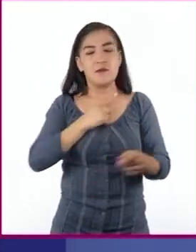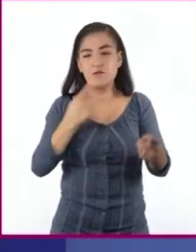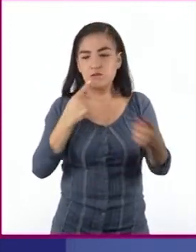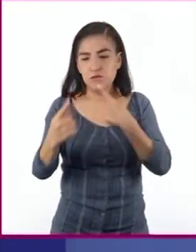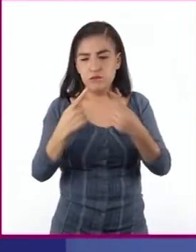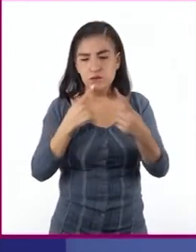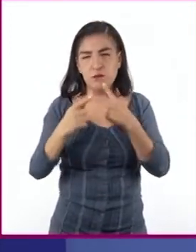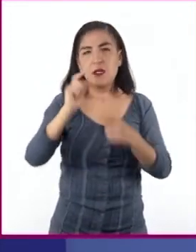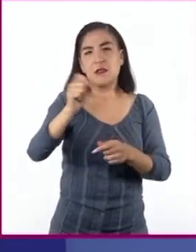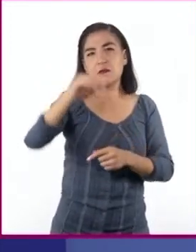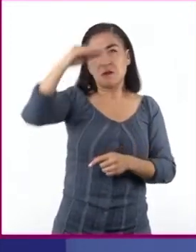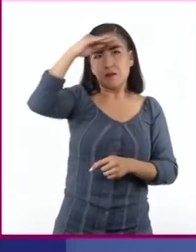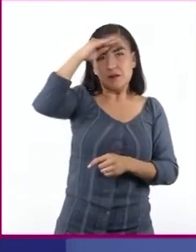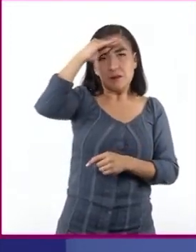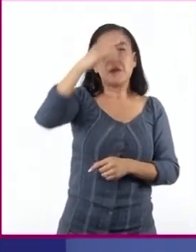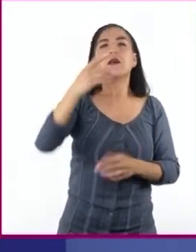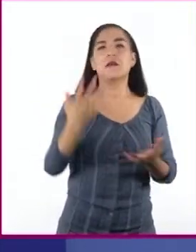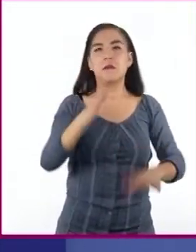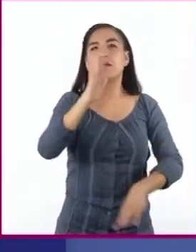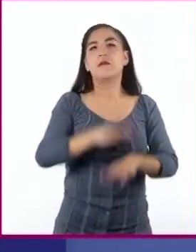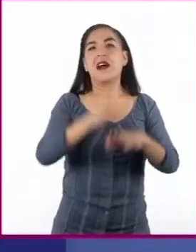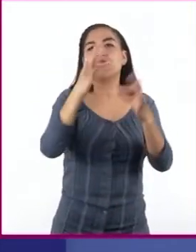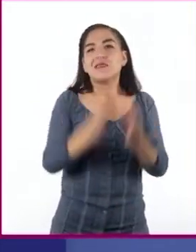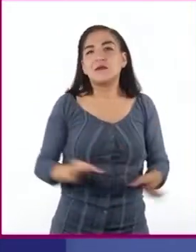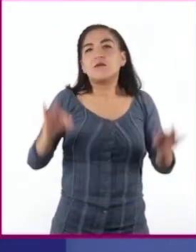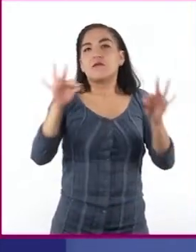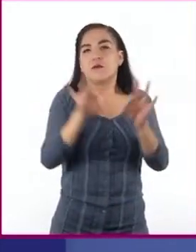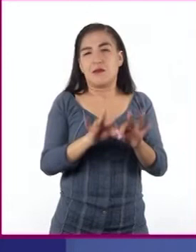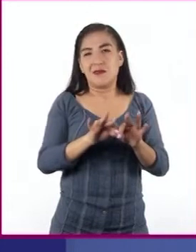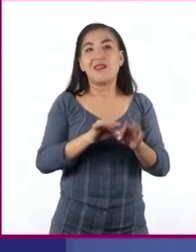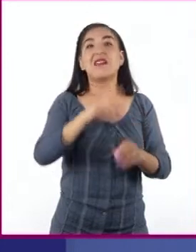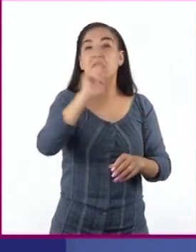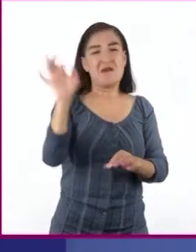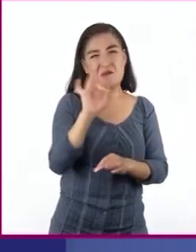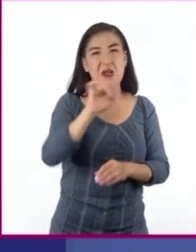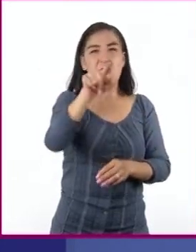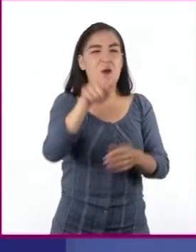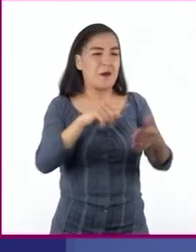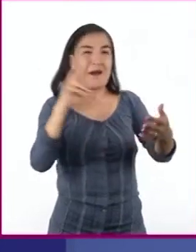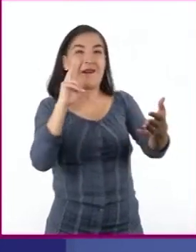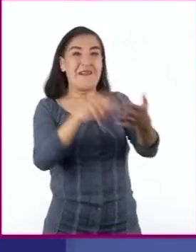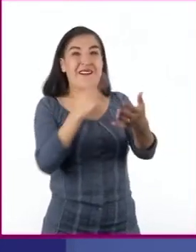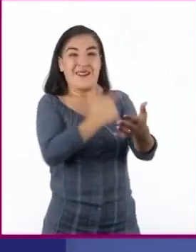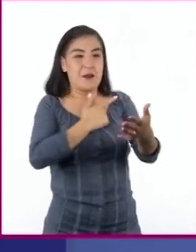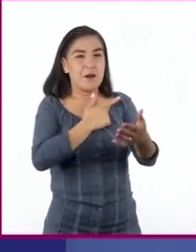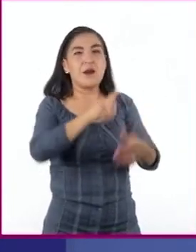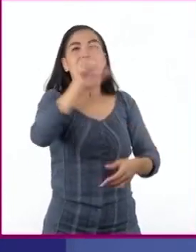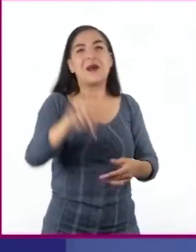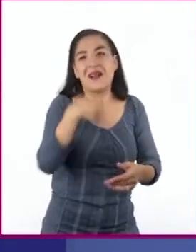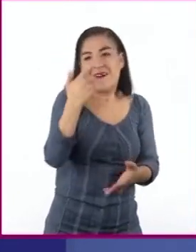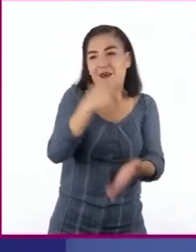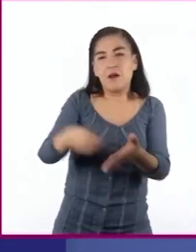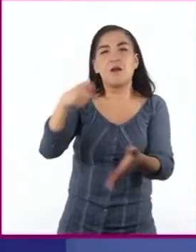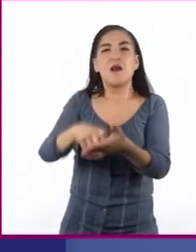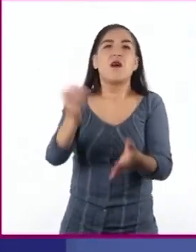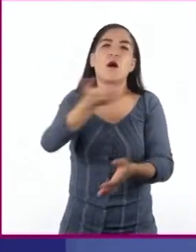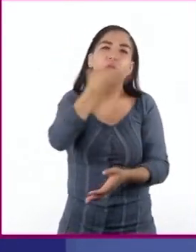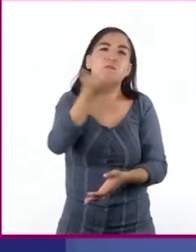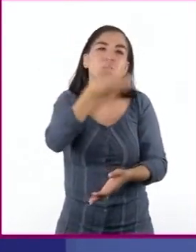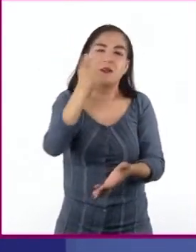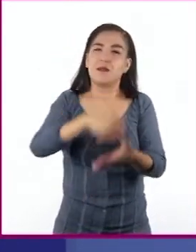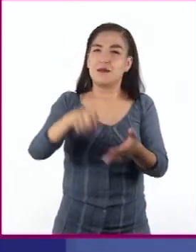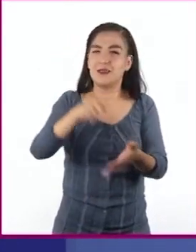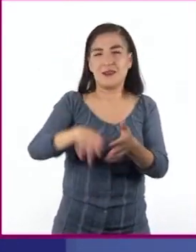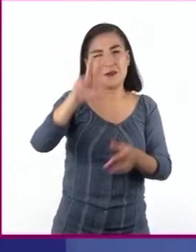información las y los hace más susceptibles al consumismo, a realizar los retos que las y los puede poner